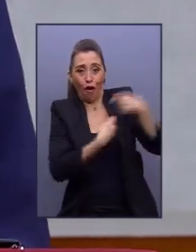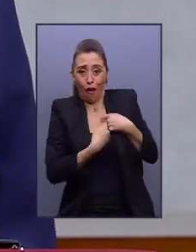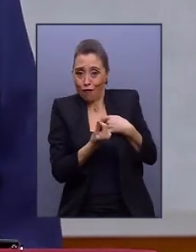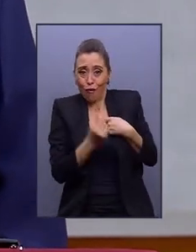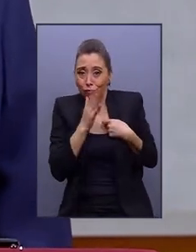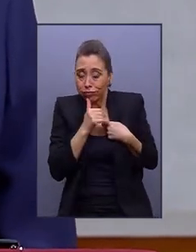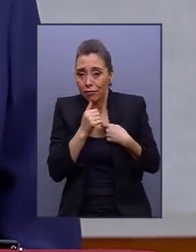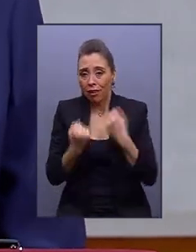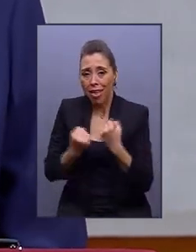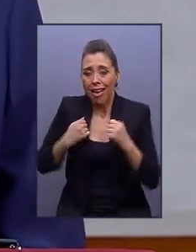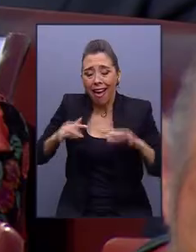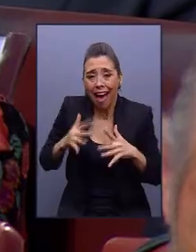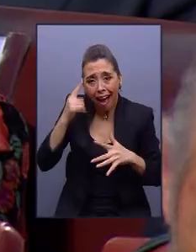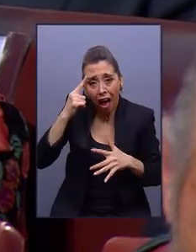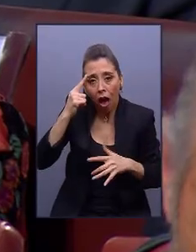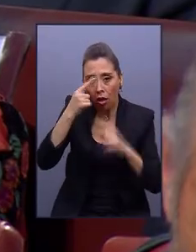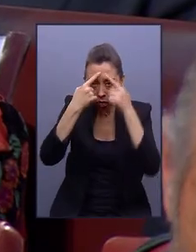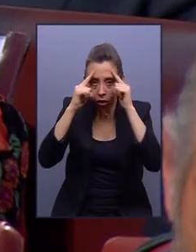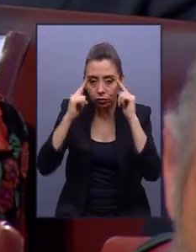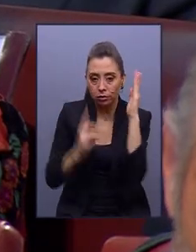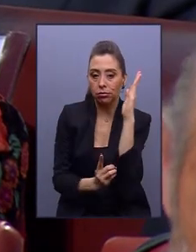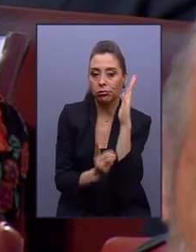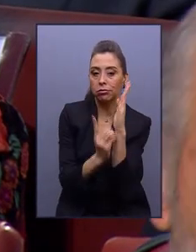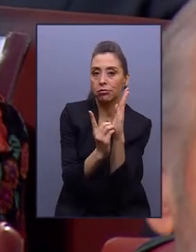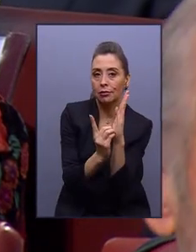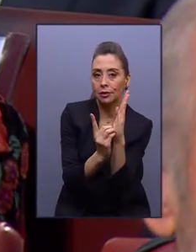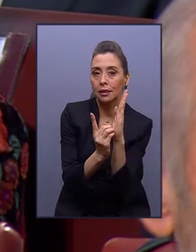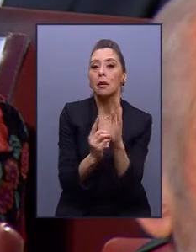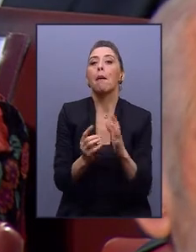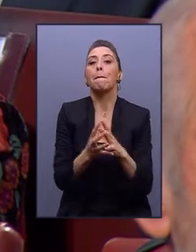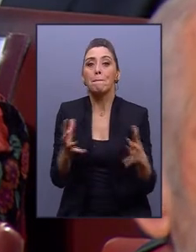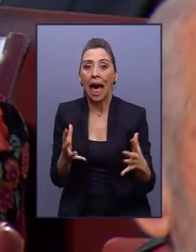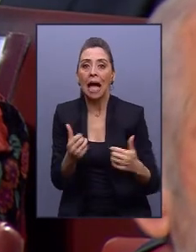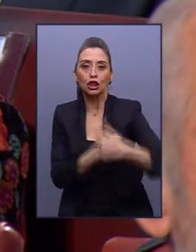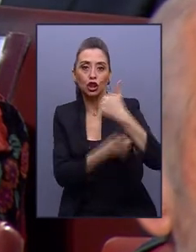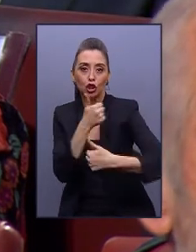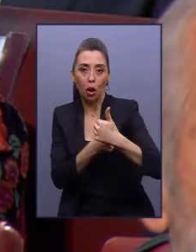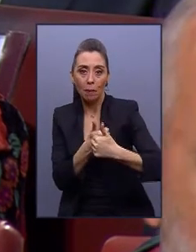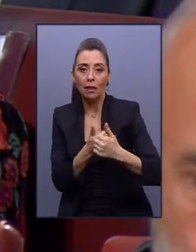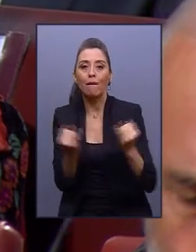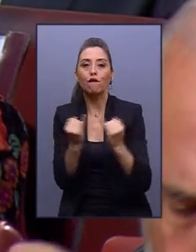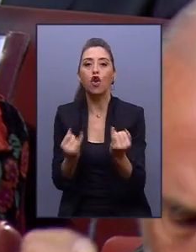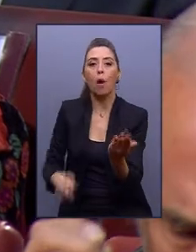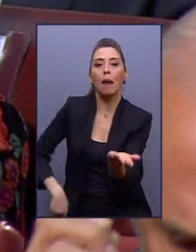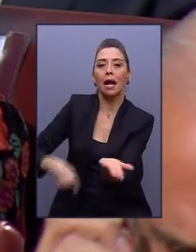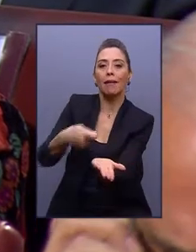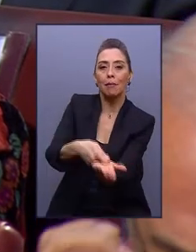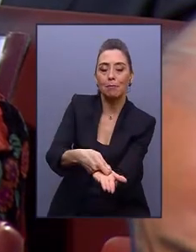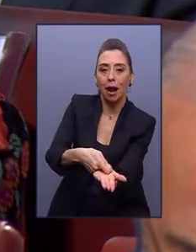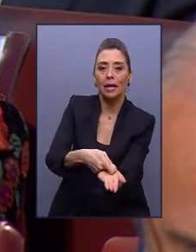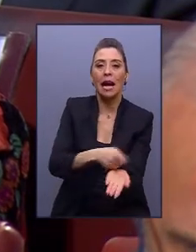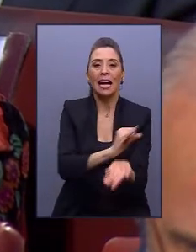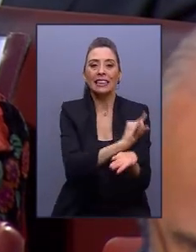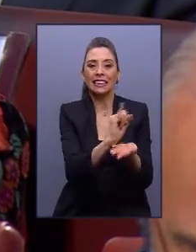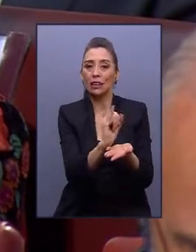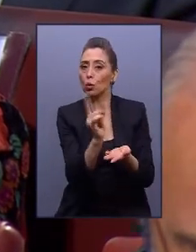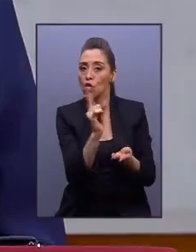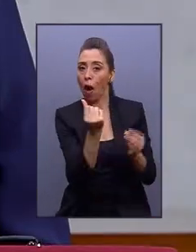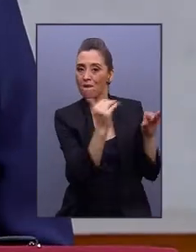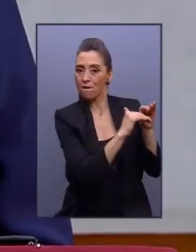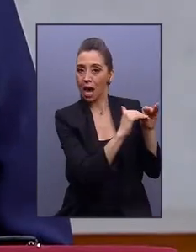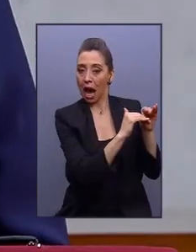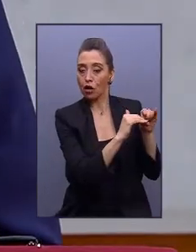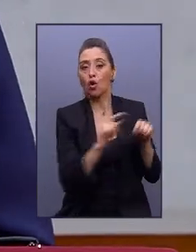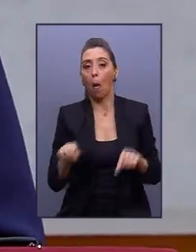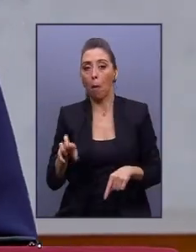emprendimiento despegue. Por eso hemos hecho cambios para tener más competencia en los medios de pago a través de entidades no bancarias y